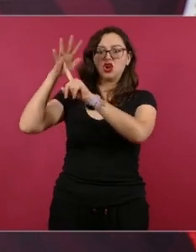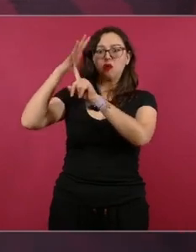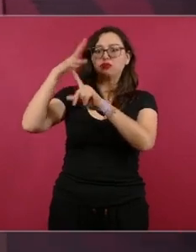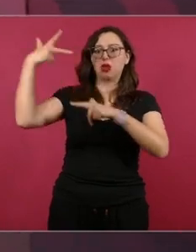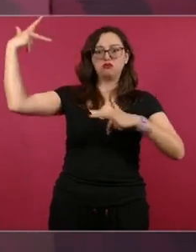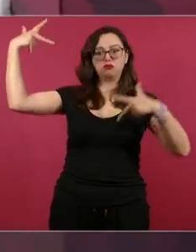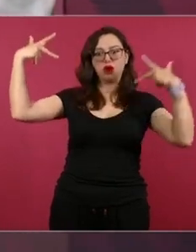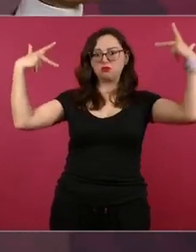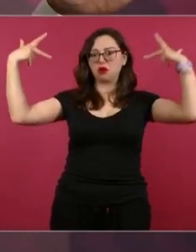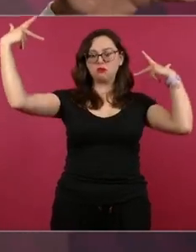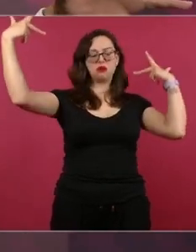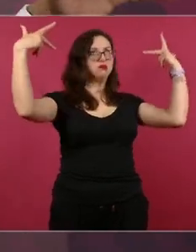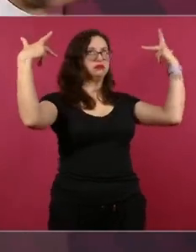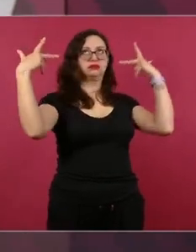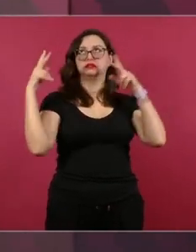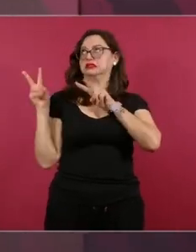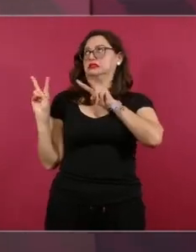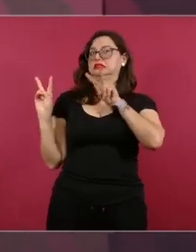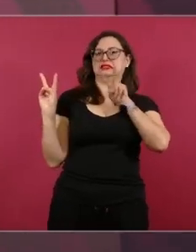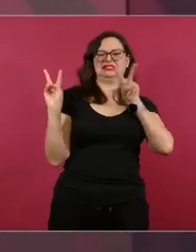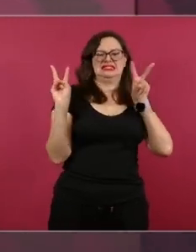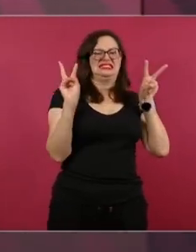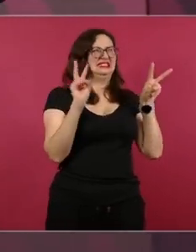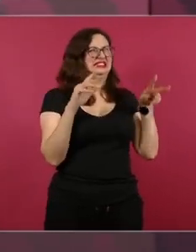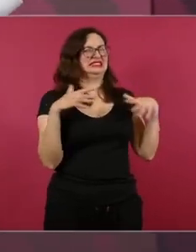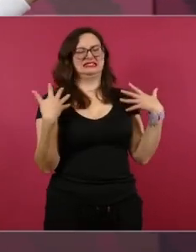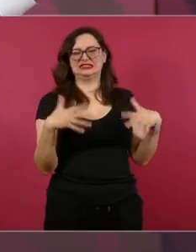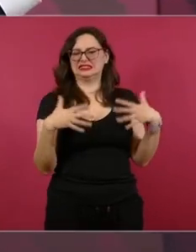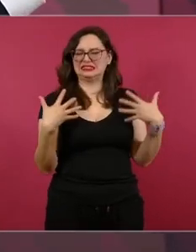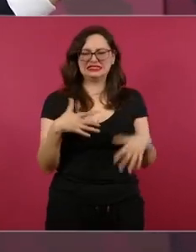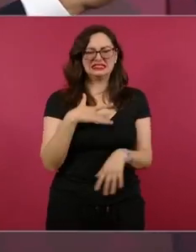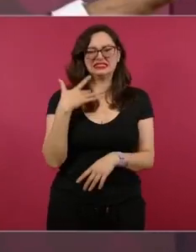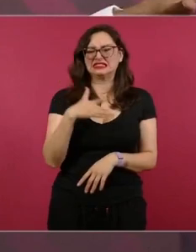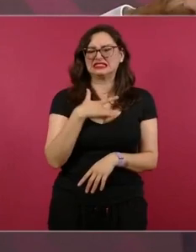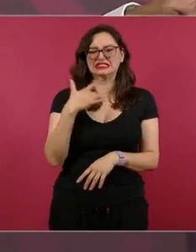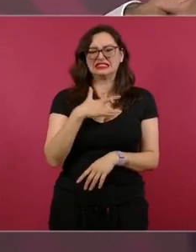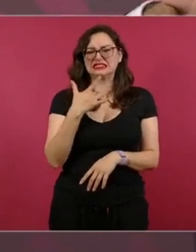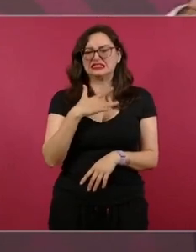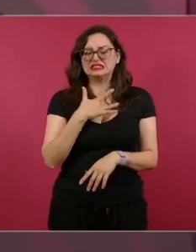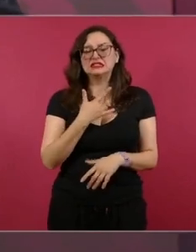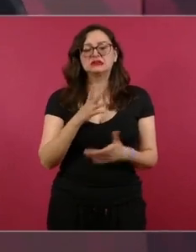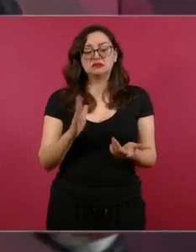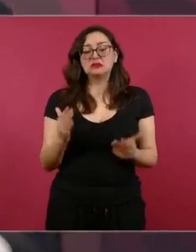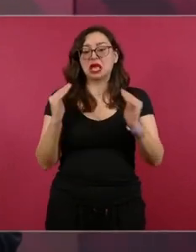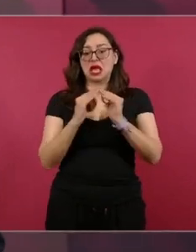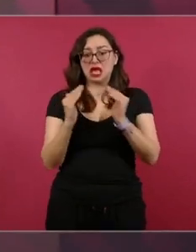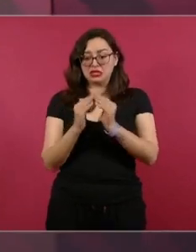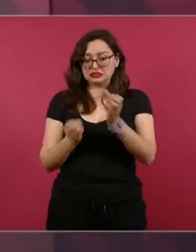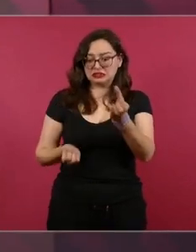yo y estaba tapizado de pasquines.